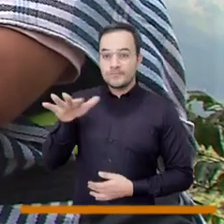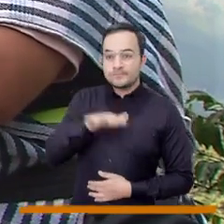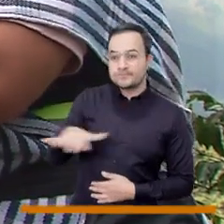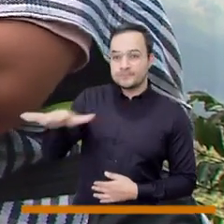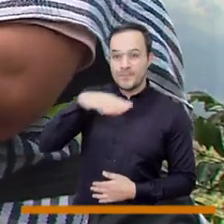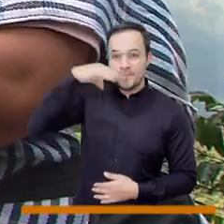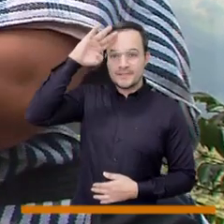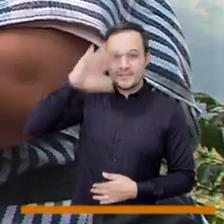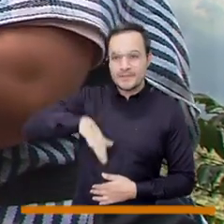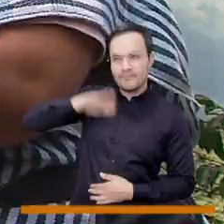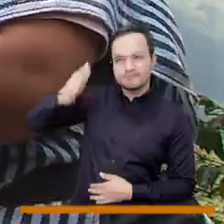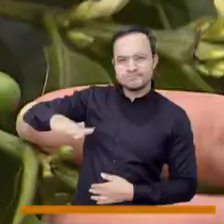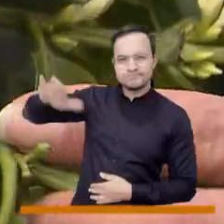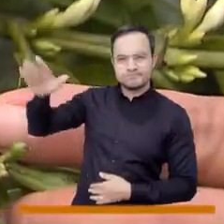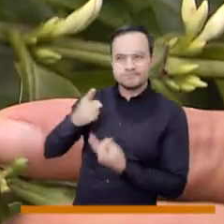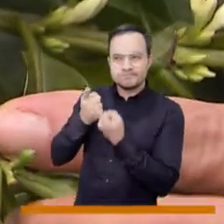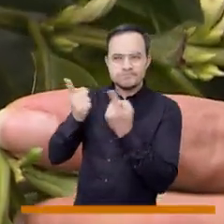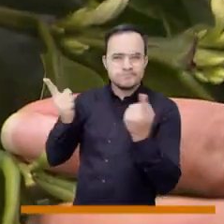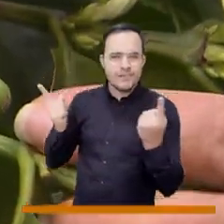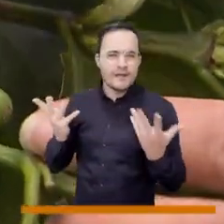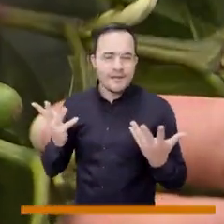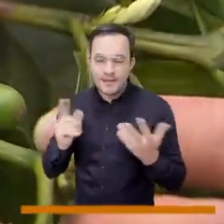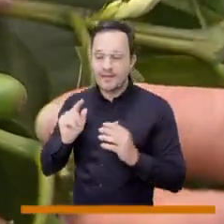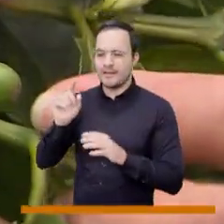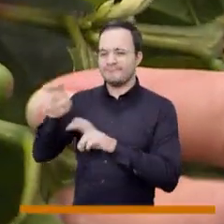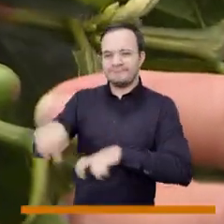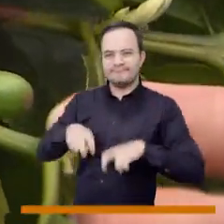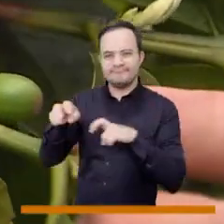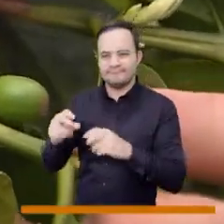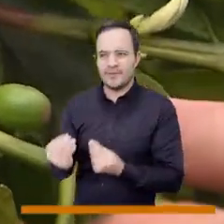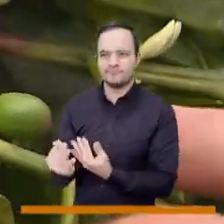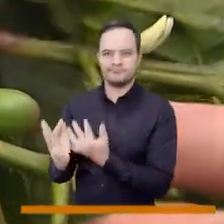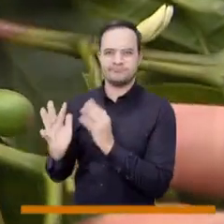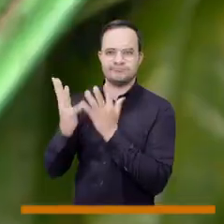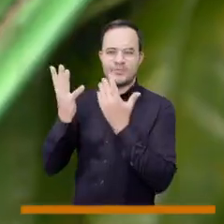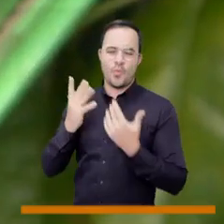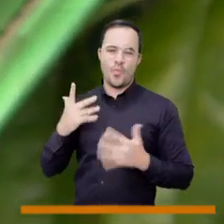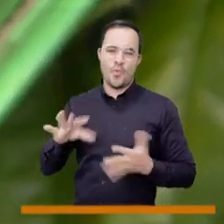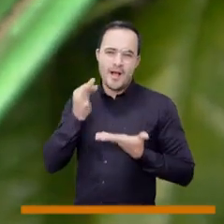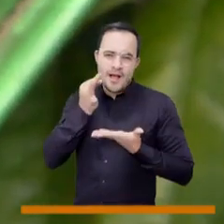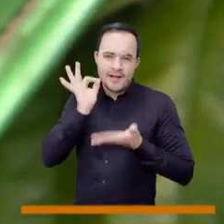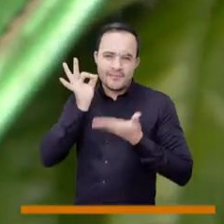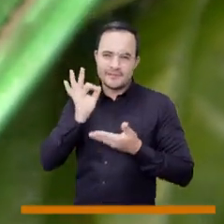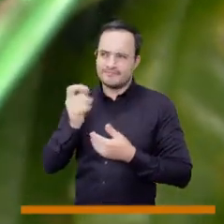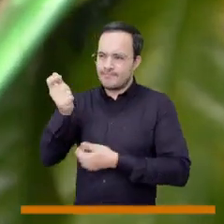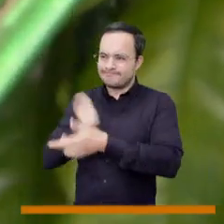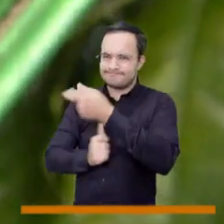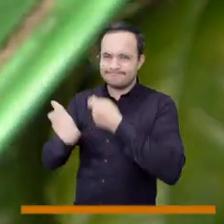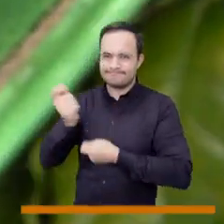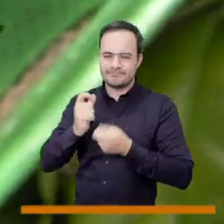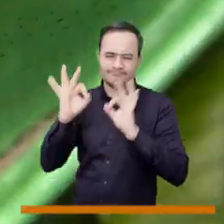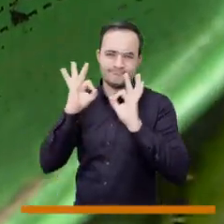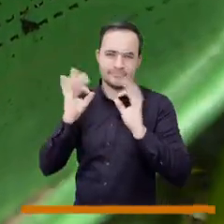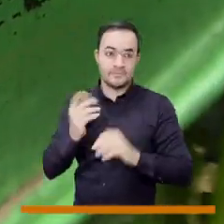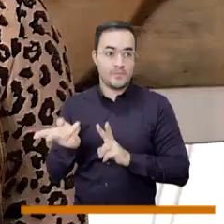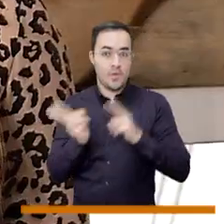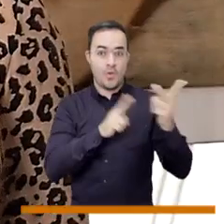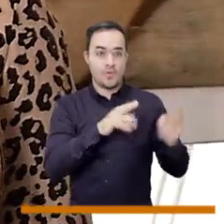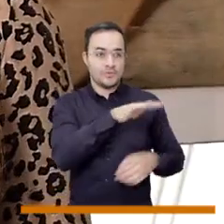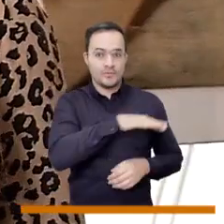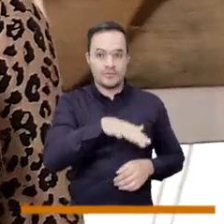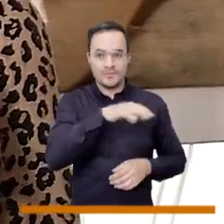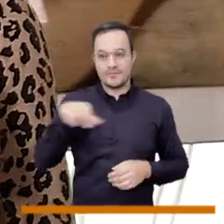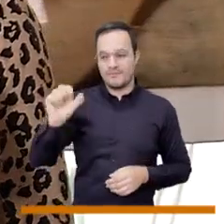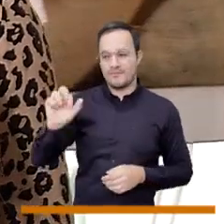en las montañas de Medellín se siembra y se produce el café de la mejor calidad, mientras en el Distrito Creativo del Perpetuo